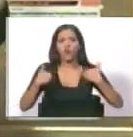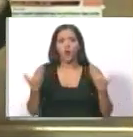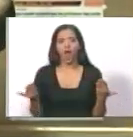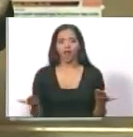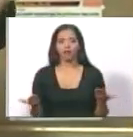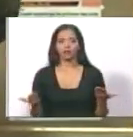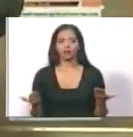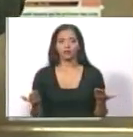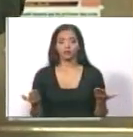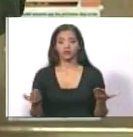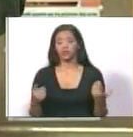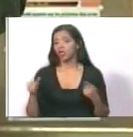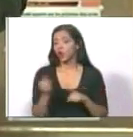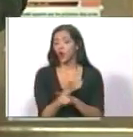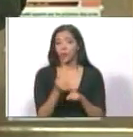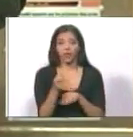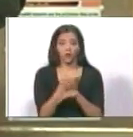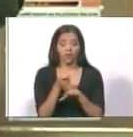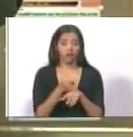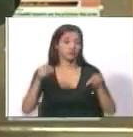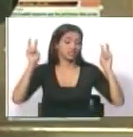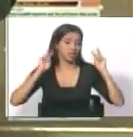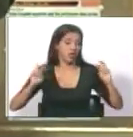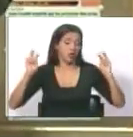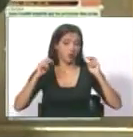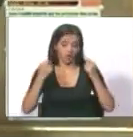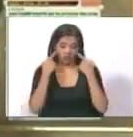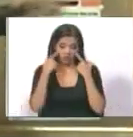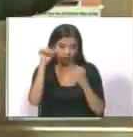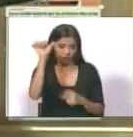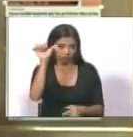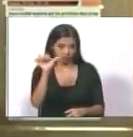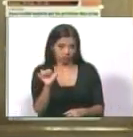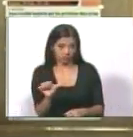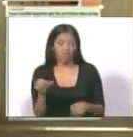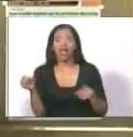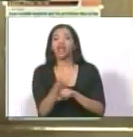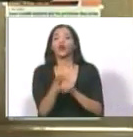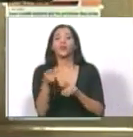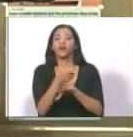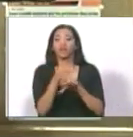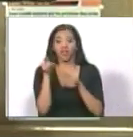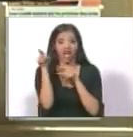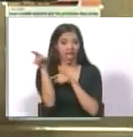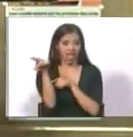Le están dando un golpe de Estado según lo que yo veo. El golpe de Estado es a él.